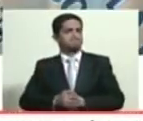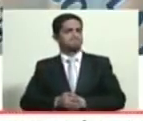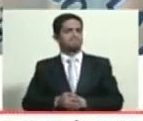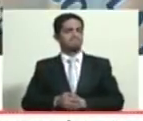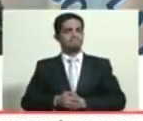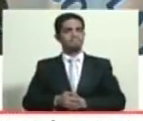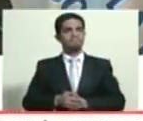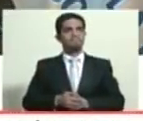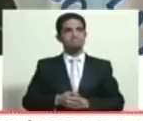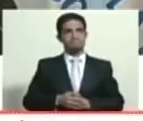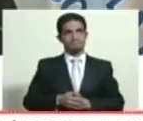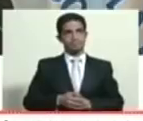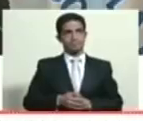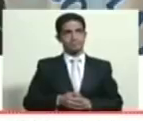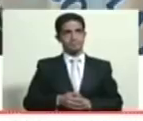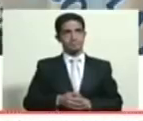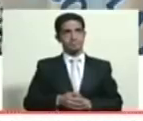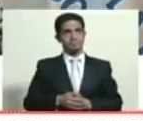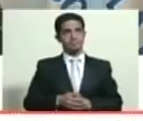juradas de patrimonio.